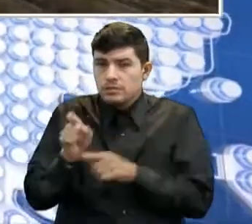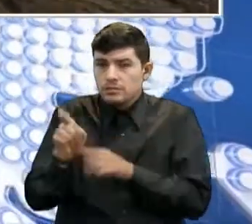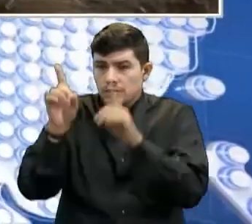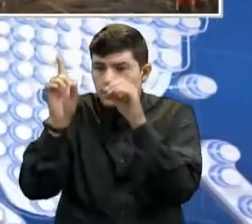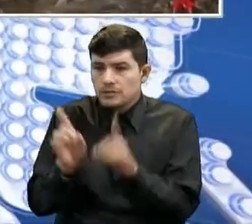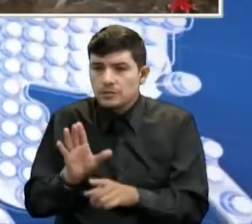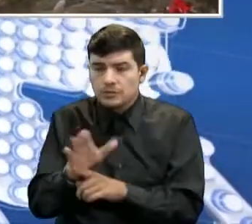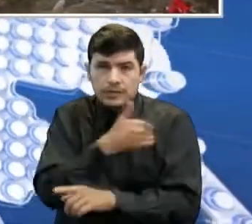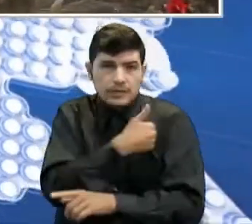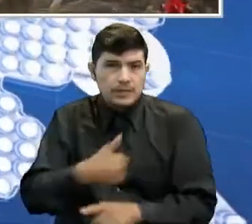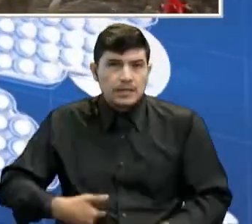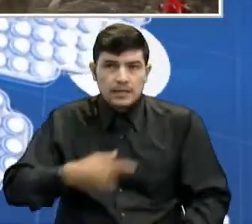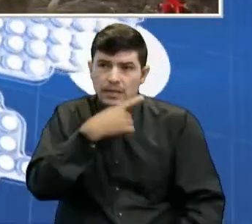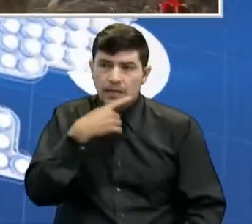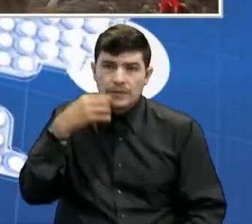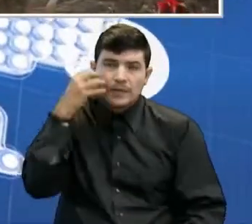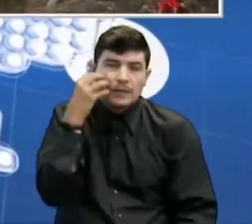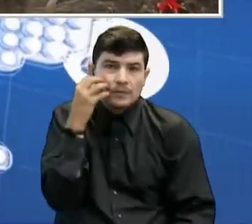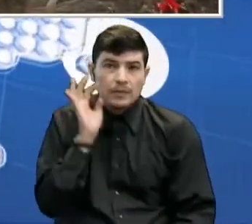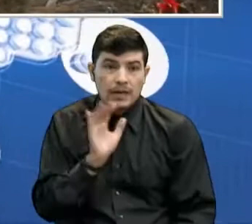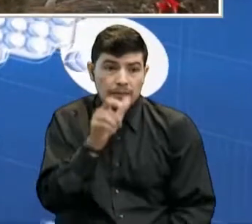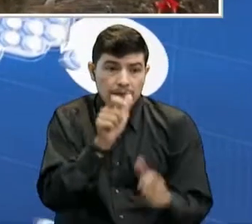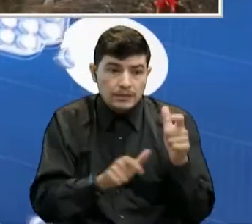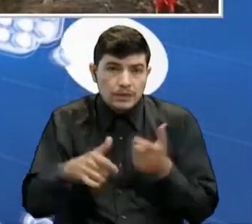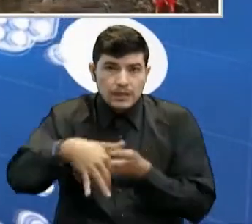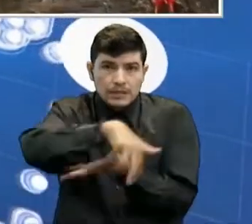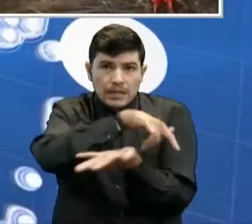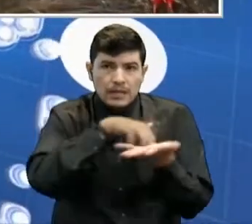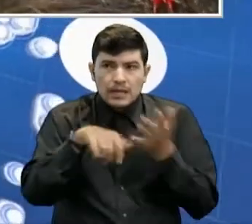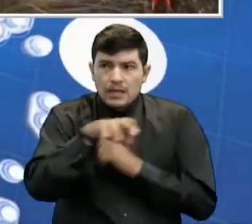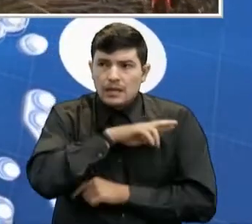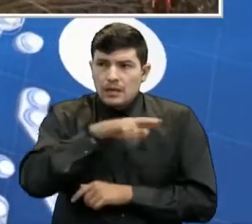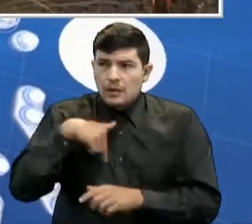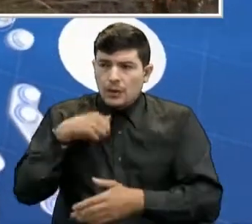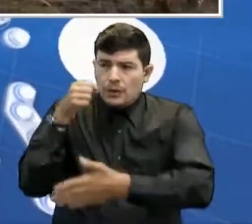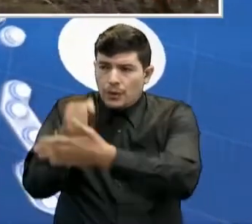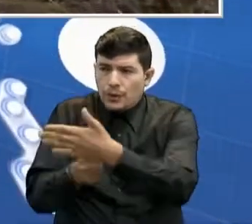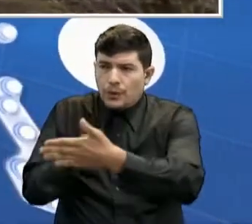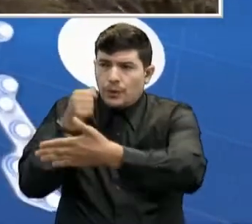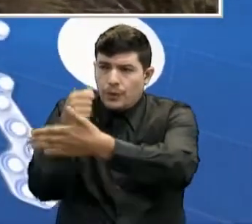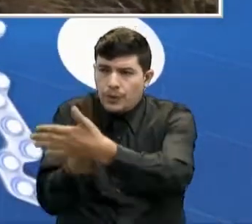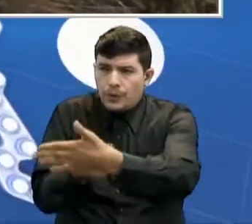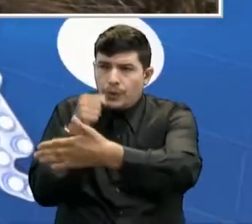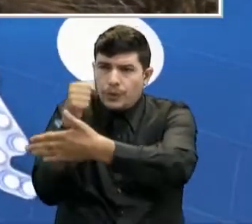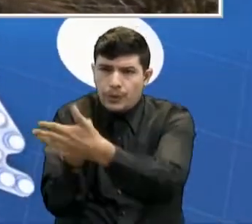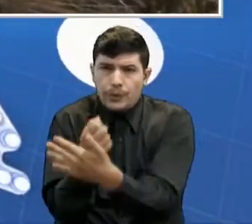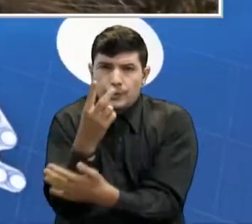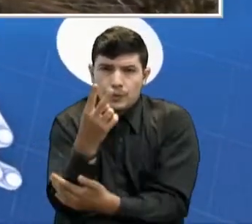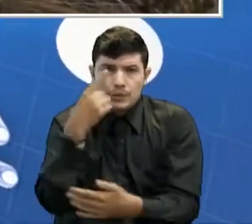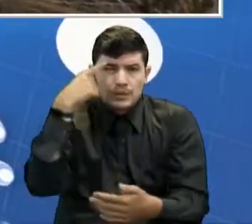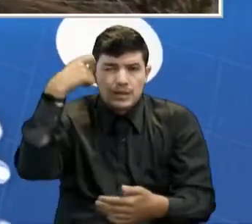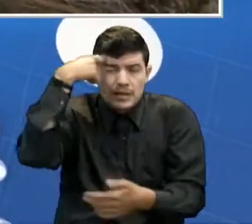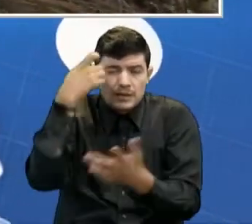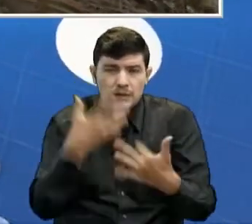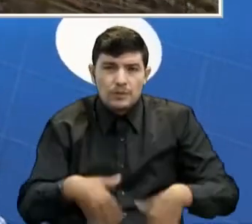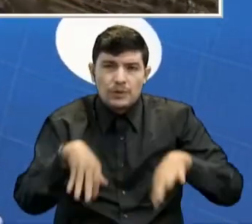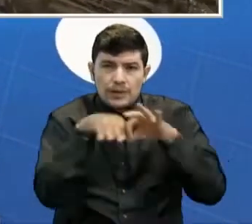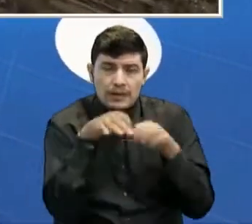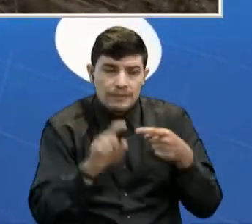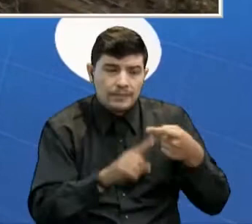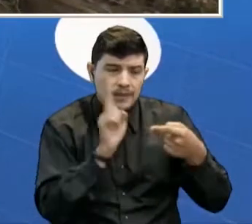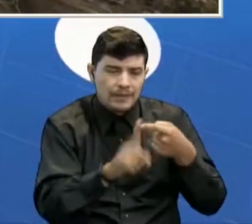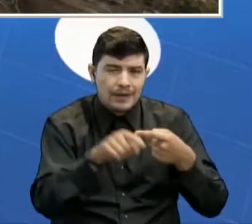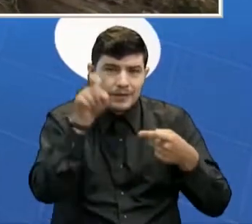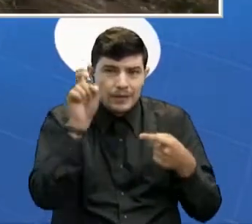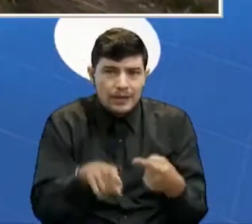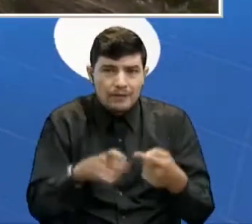Duque. Los santandereanos pues obviamente seguimos insistiendo en estos dos retos fundamentales, en que primero se debe hacer